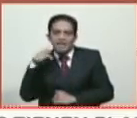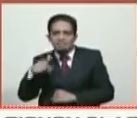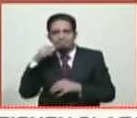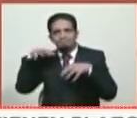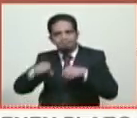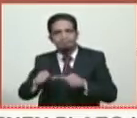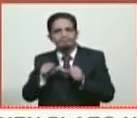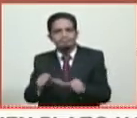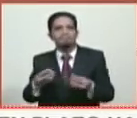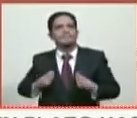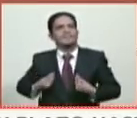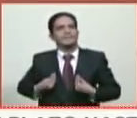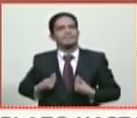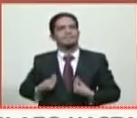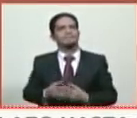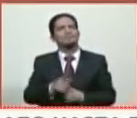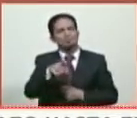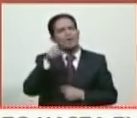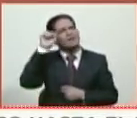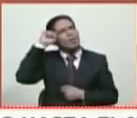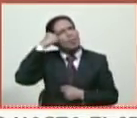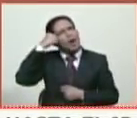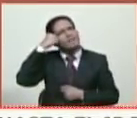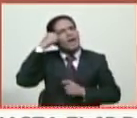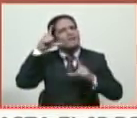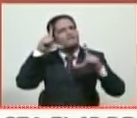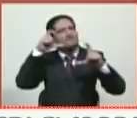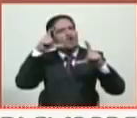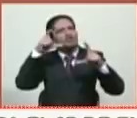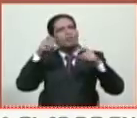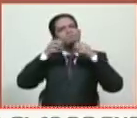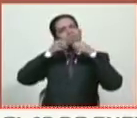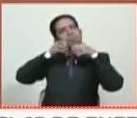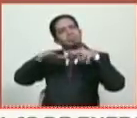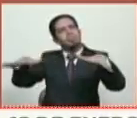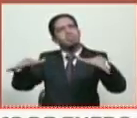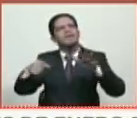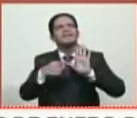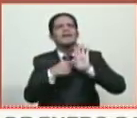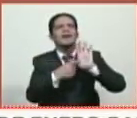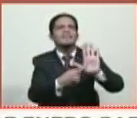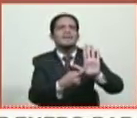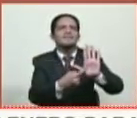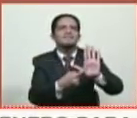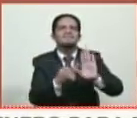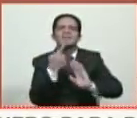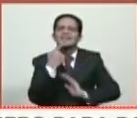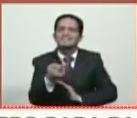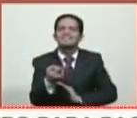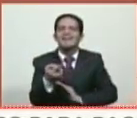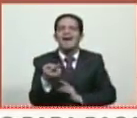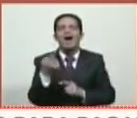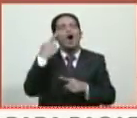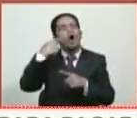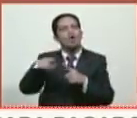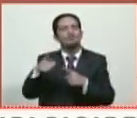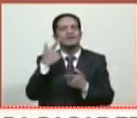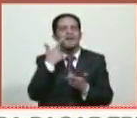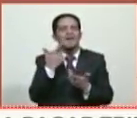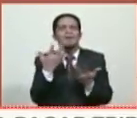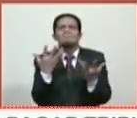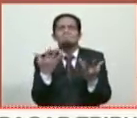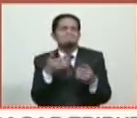definitiva. ¿Y ustedes se acuerdan la foto de patraña que mostraban los medios de comunicación internacionales? Que millones